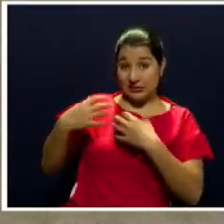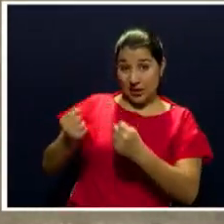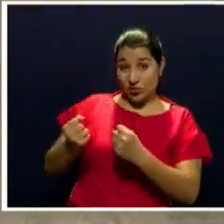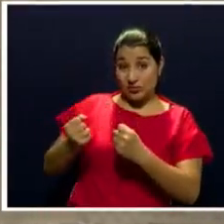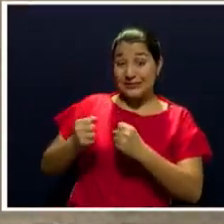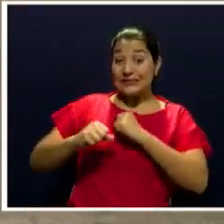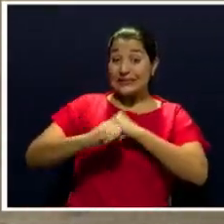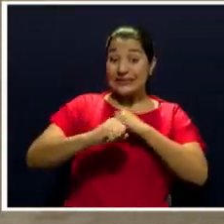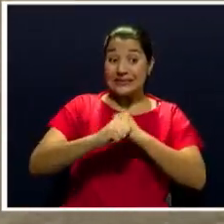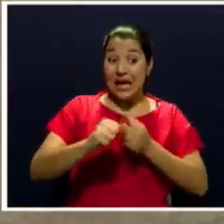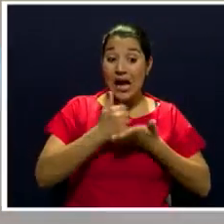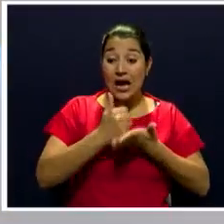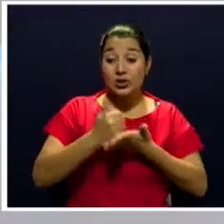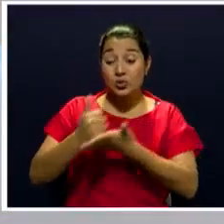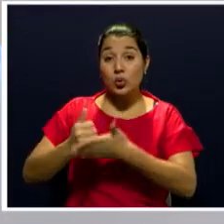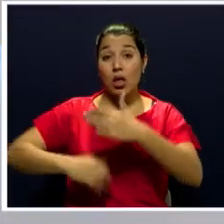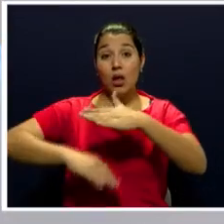de abril.